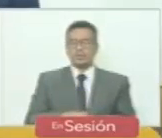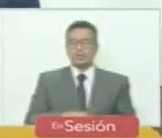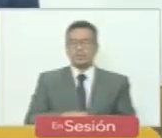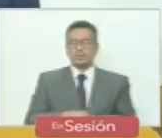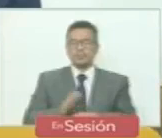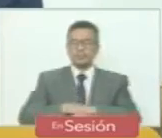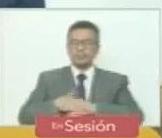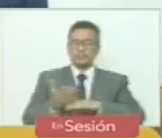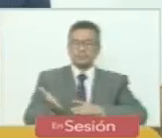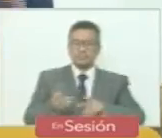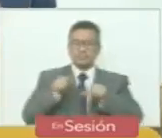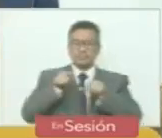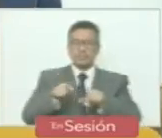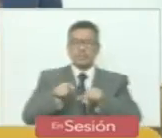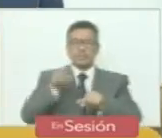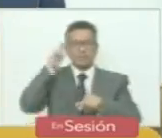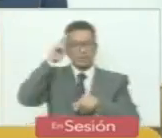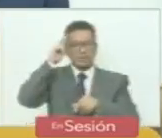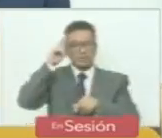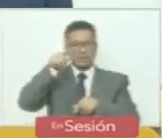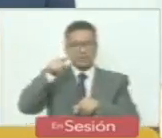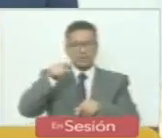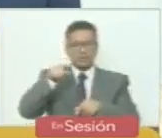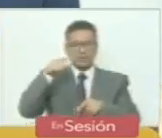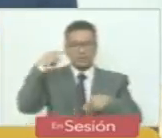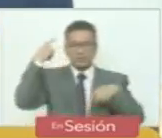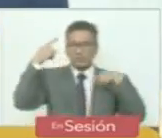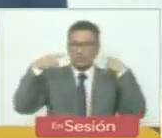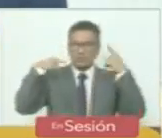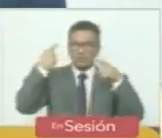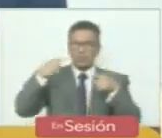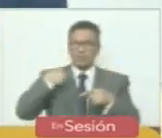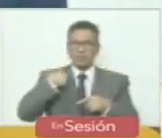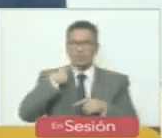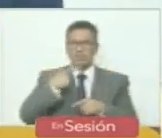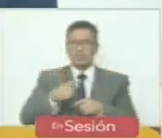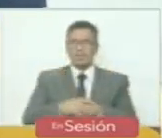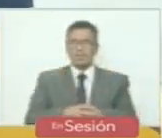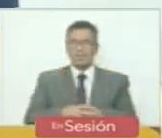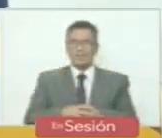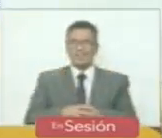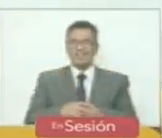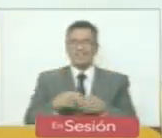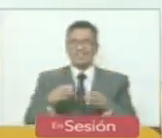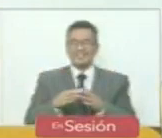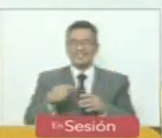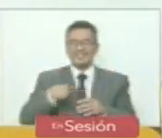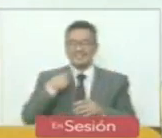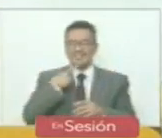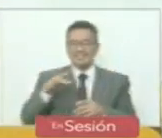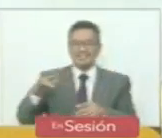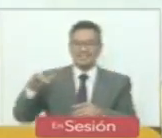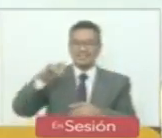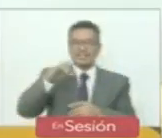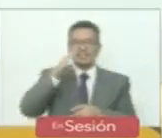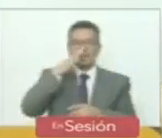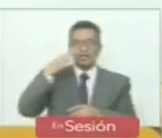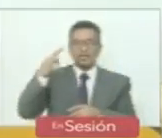Porque desde ese razonamiento absurdo, loco, que están poniendo, deberían decir el avión